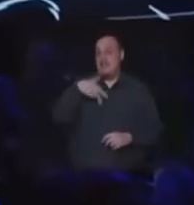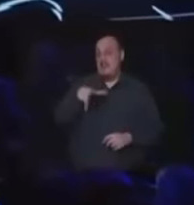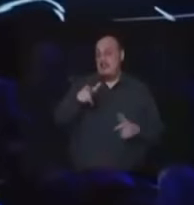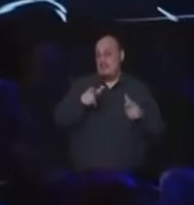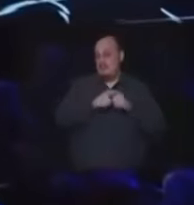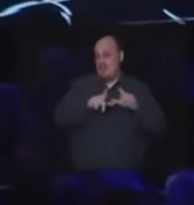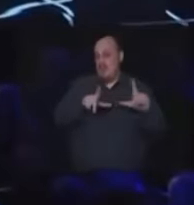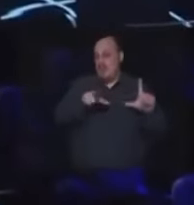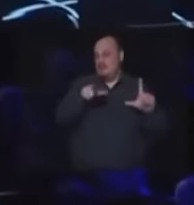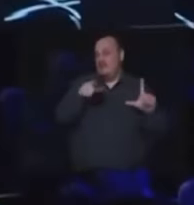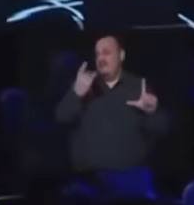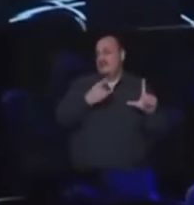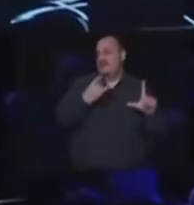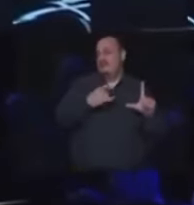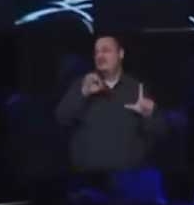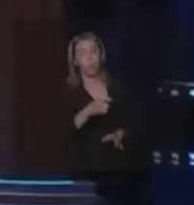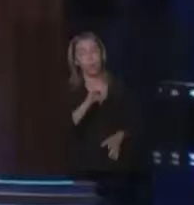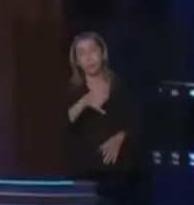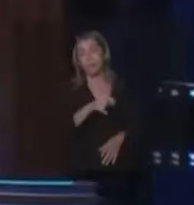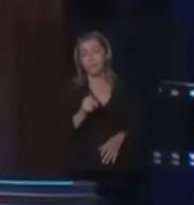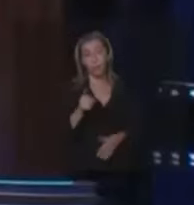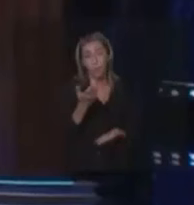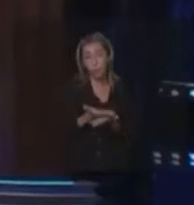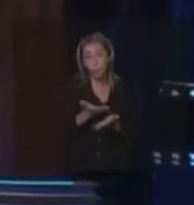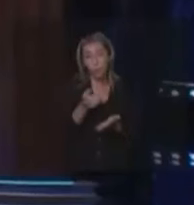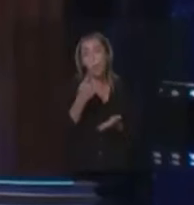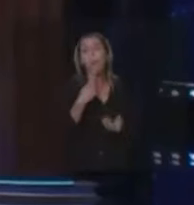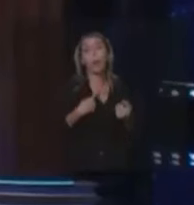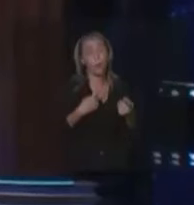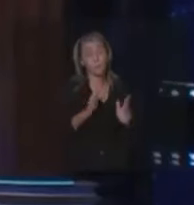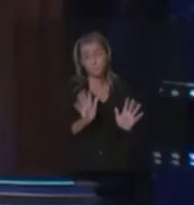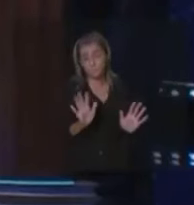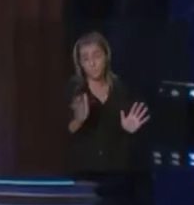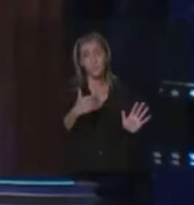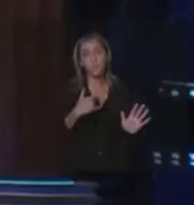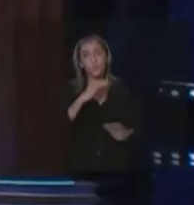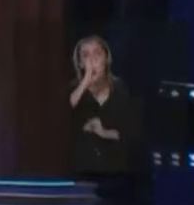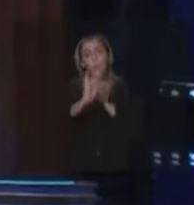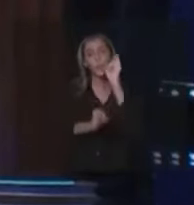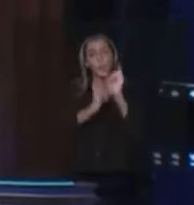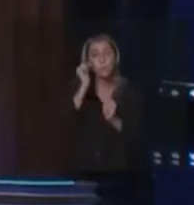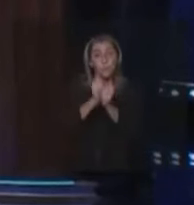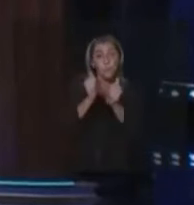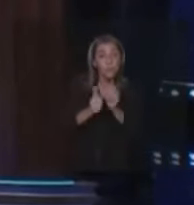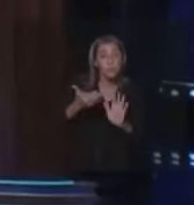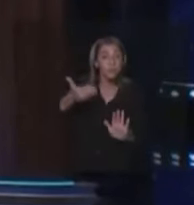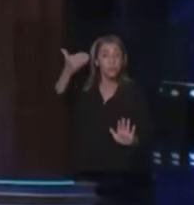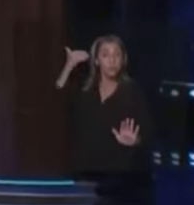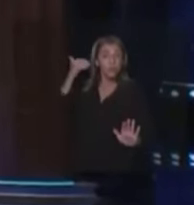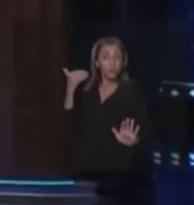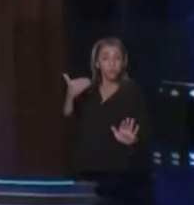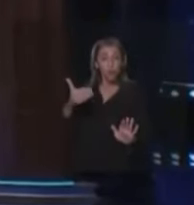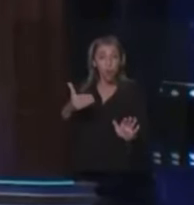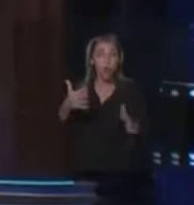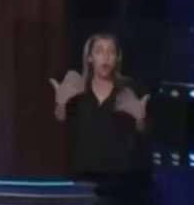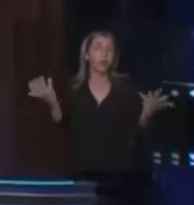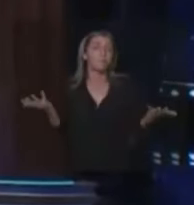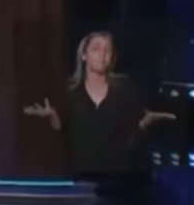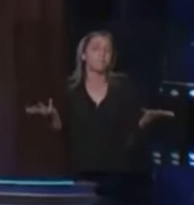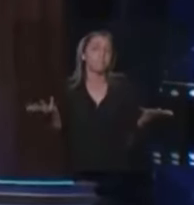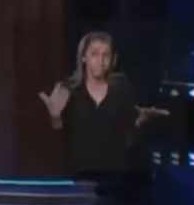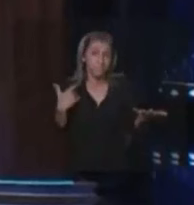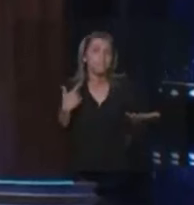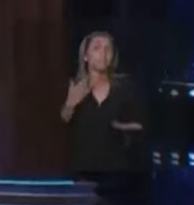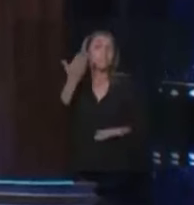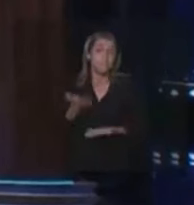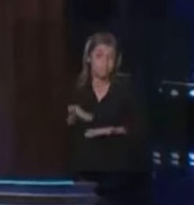prueba psicotécnica. Por su parte, Milei, un economista que se proclama como anarcocapitalista,